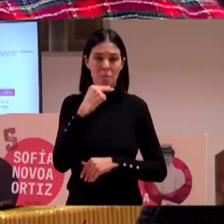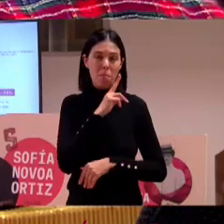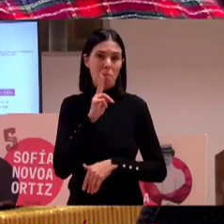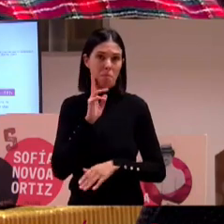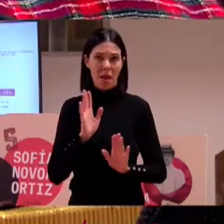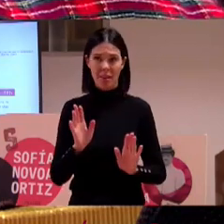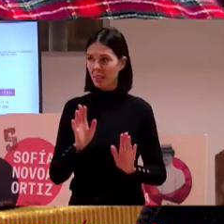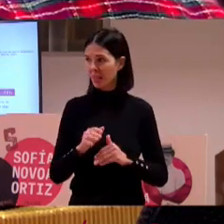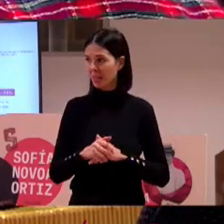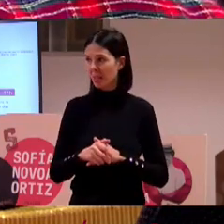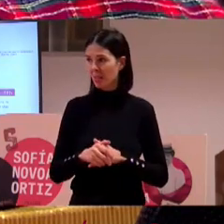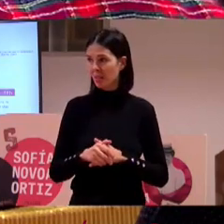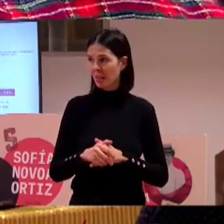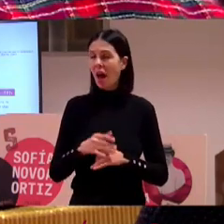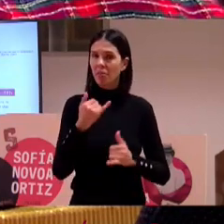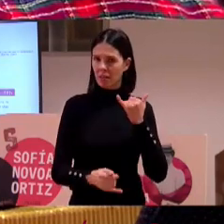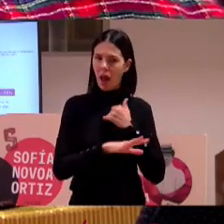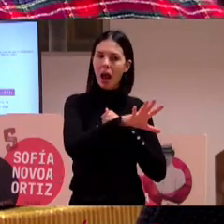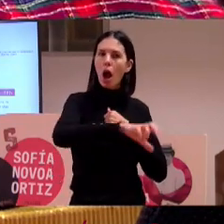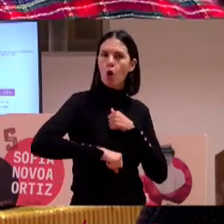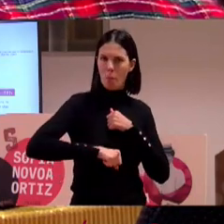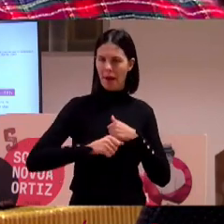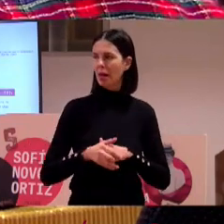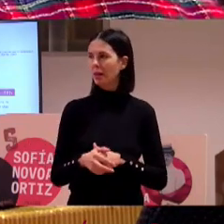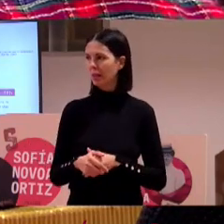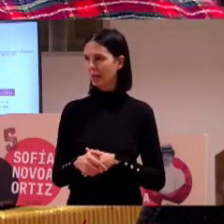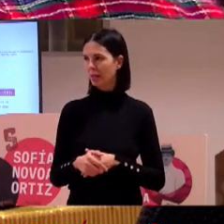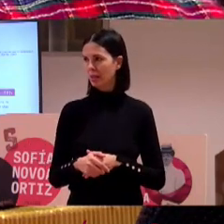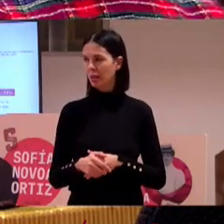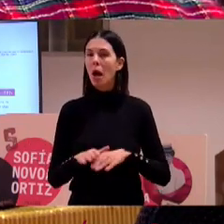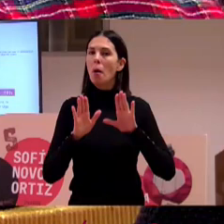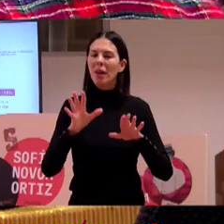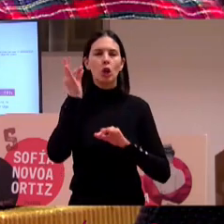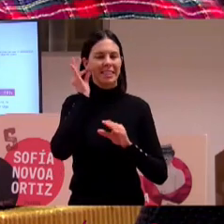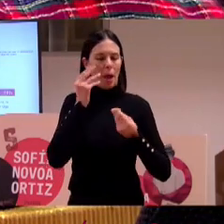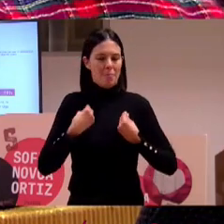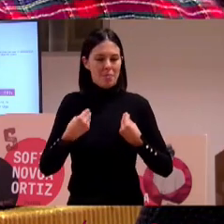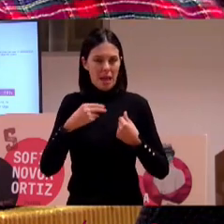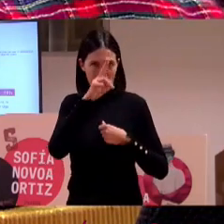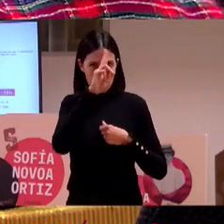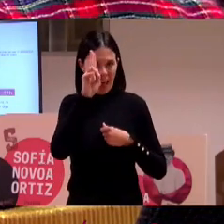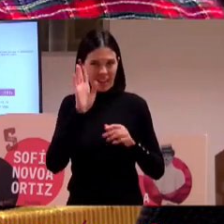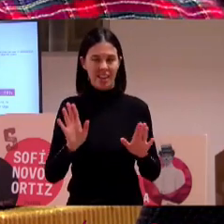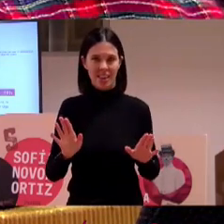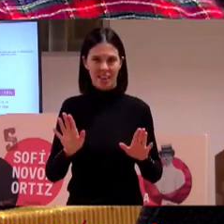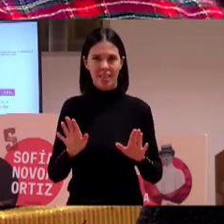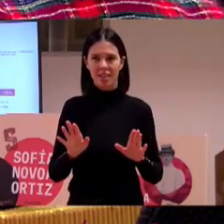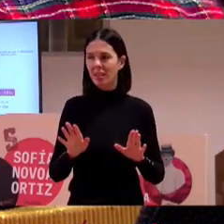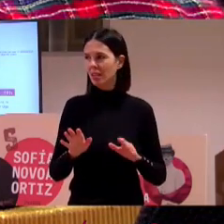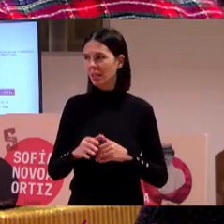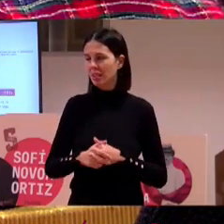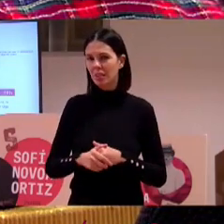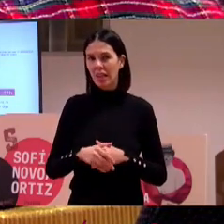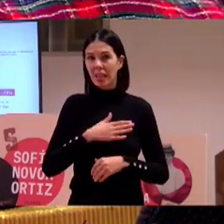dos padres la mantuvo, al final la compró. Sí, pero ela vivía en Madrid. Quero decir, o seu ambiente seguía ali. Todos